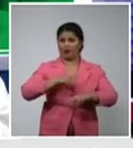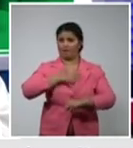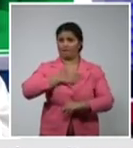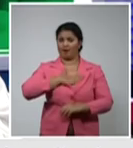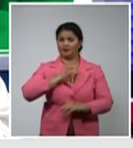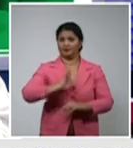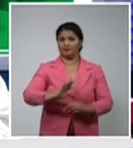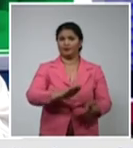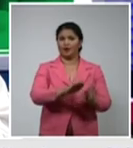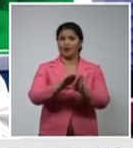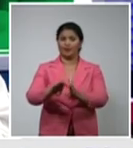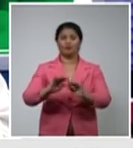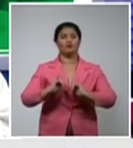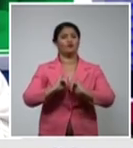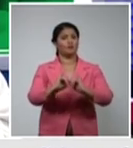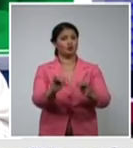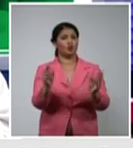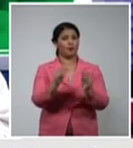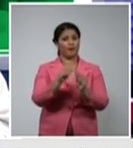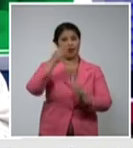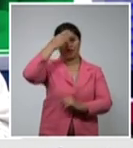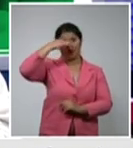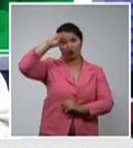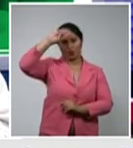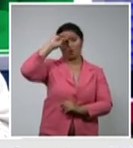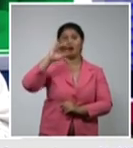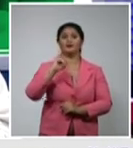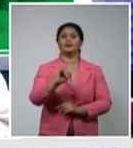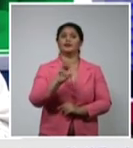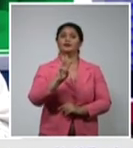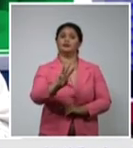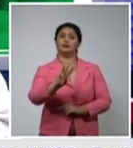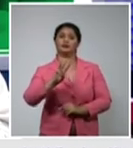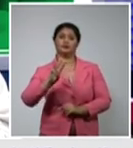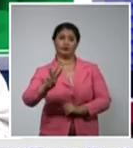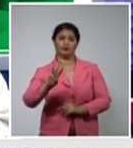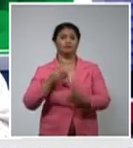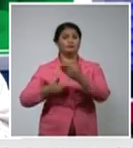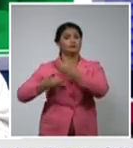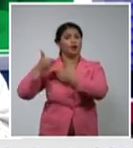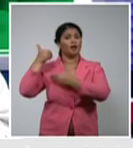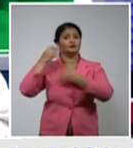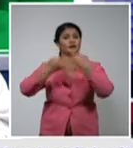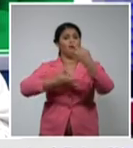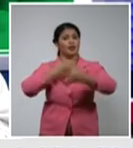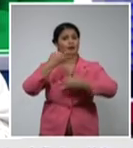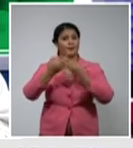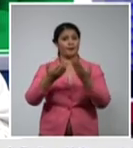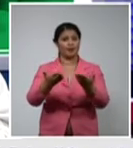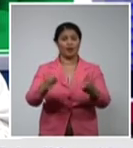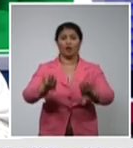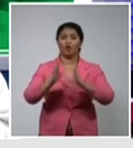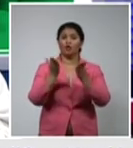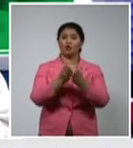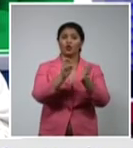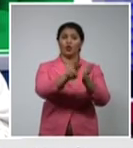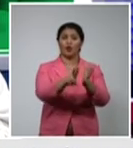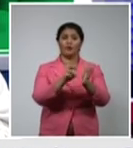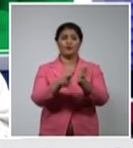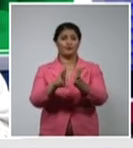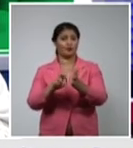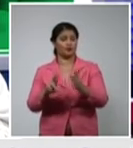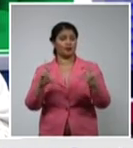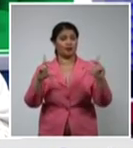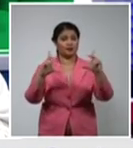Casos autóctonos, 633. Como yo les comentaba, todas las provincias disminuyen el número